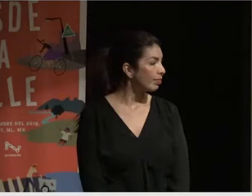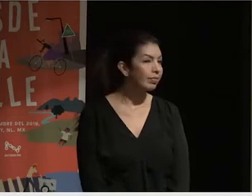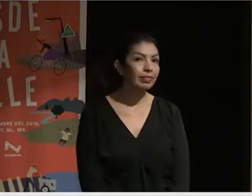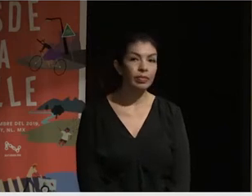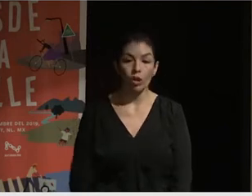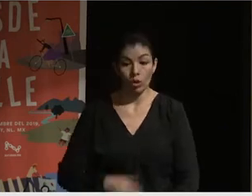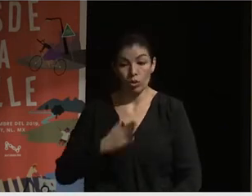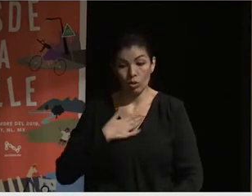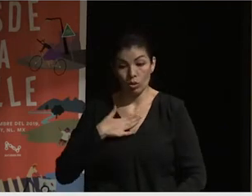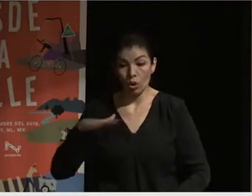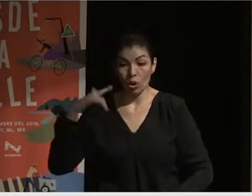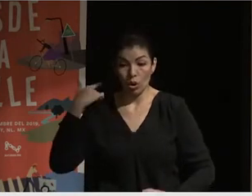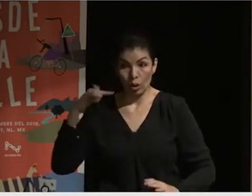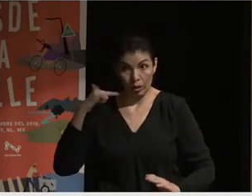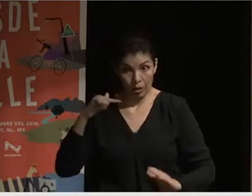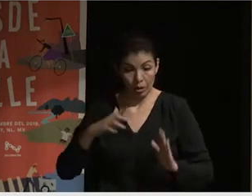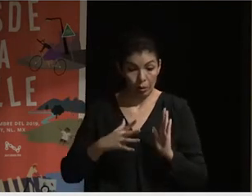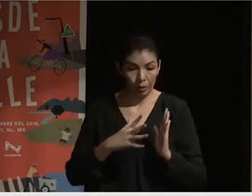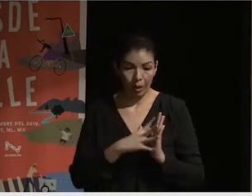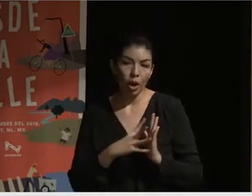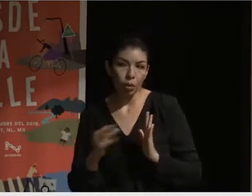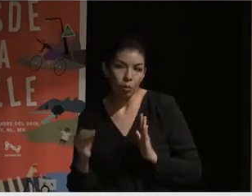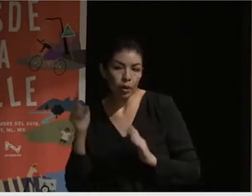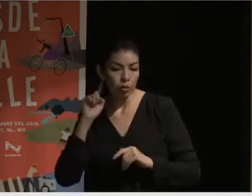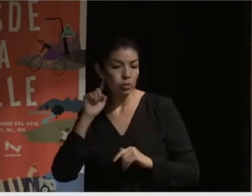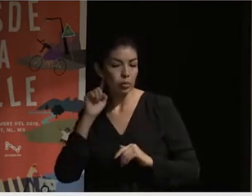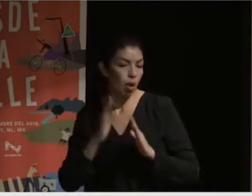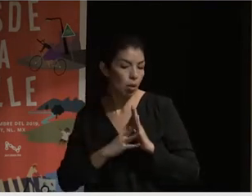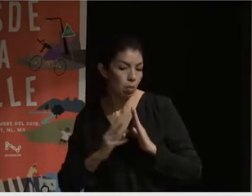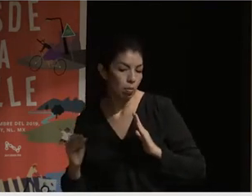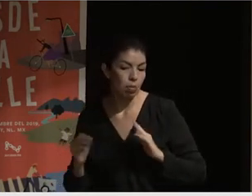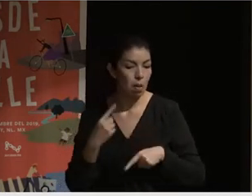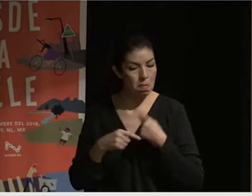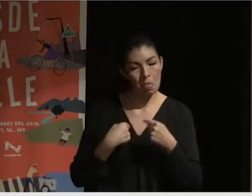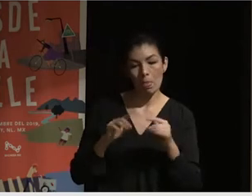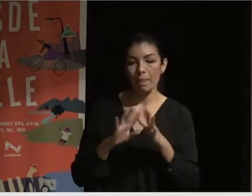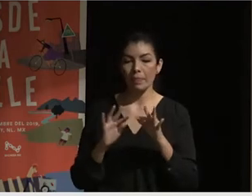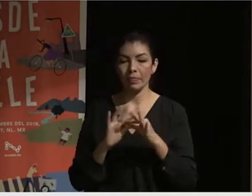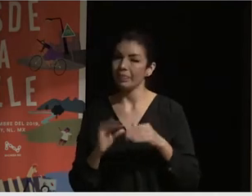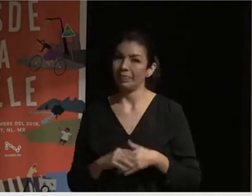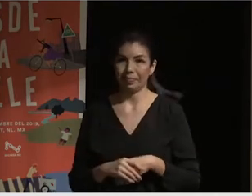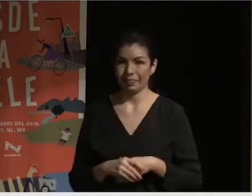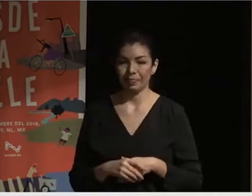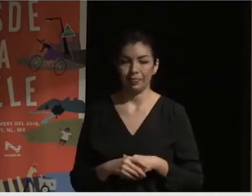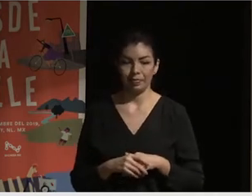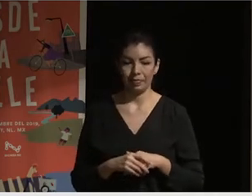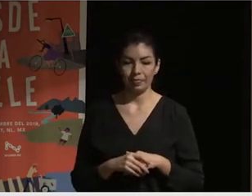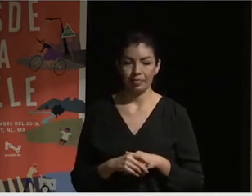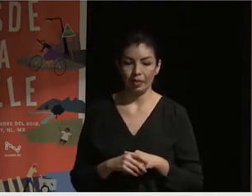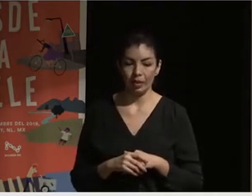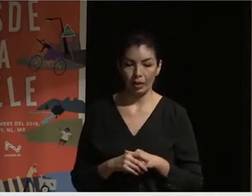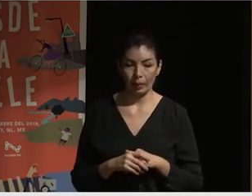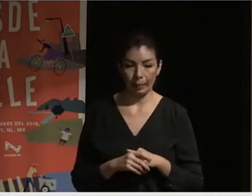sus palabras y dar más tiempo para darles más tiempo a ellos y a ella. Pero bueno, estuvimos platicando sobre, creo que rescatable,